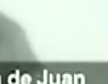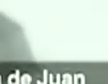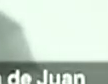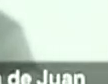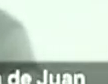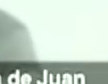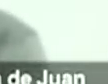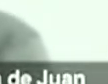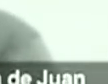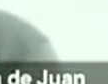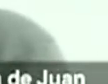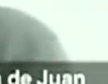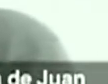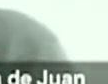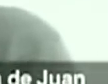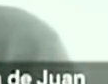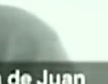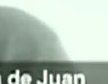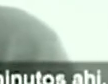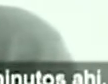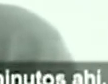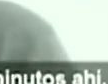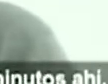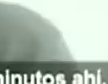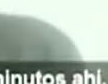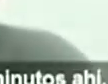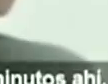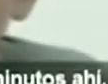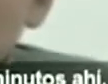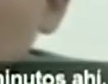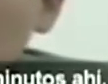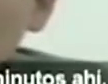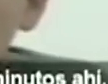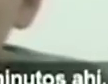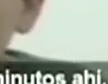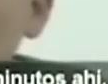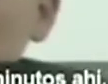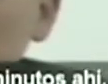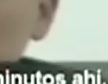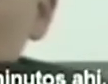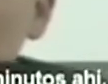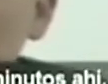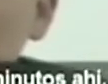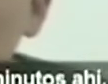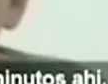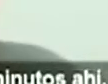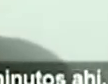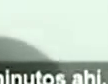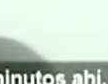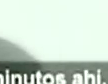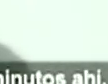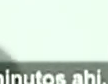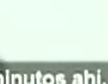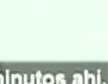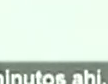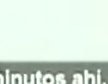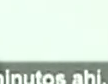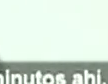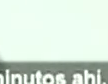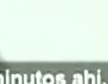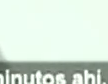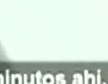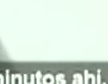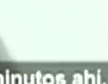quien salió de la ciudad de Mérida. Teníamos como una hora, hora y 15